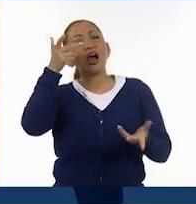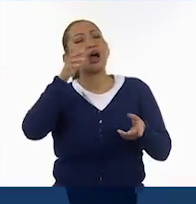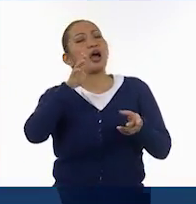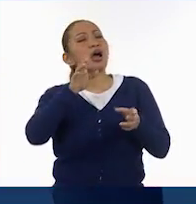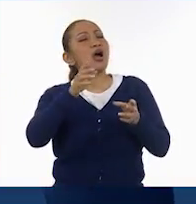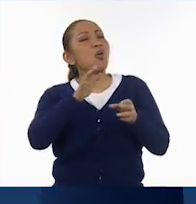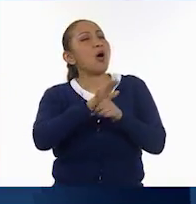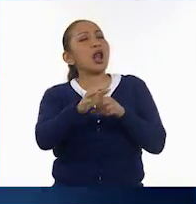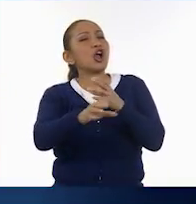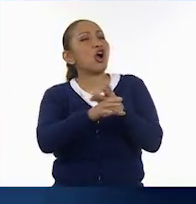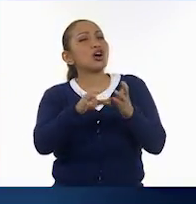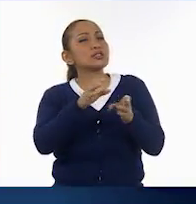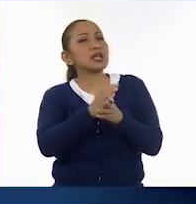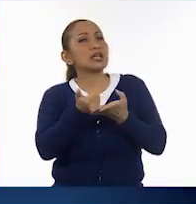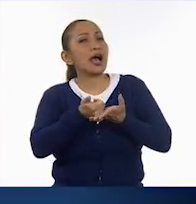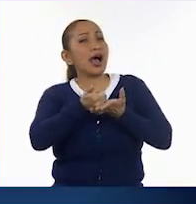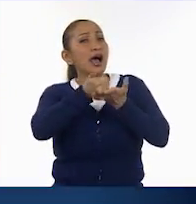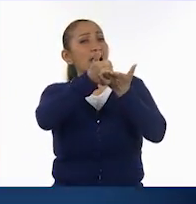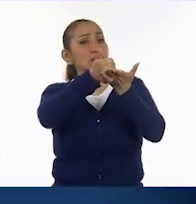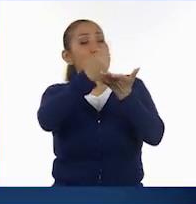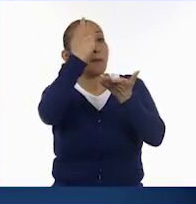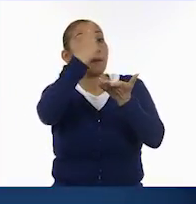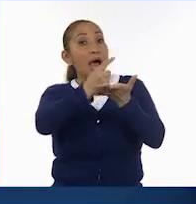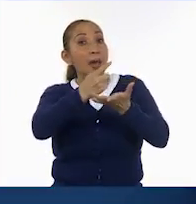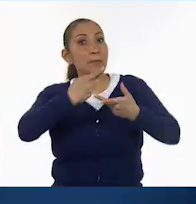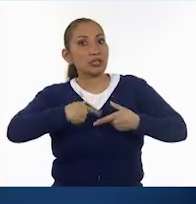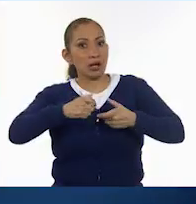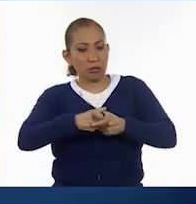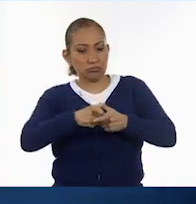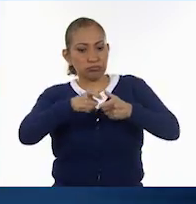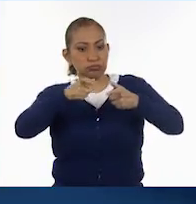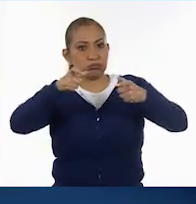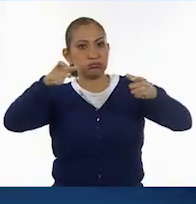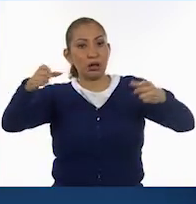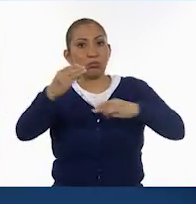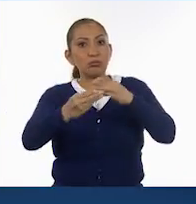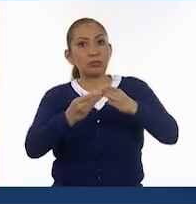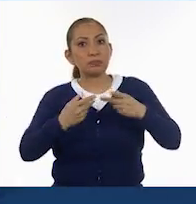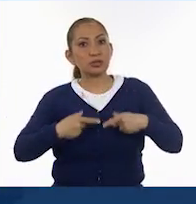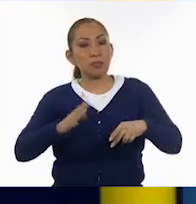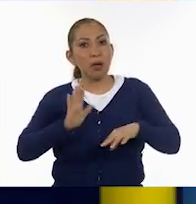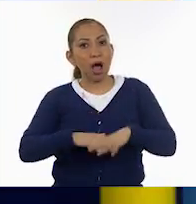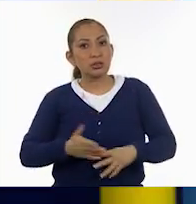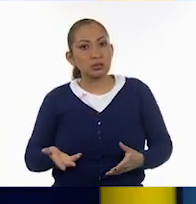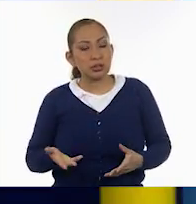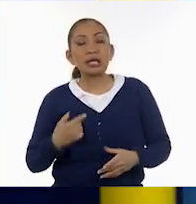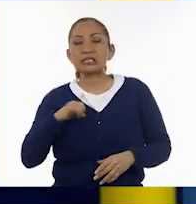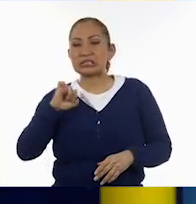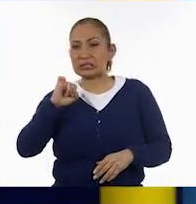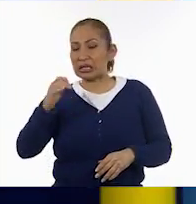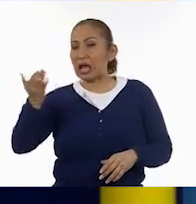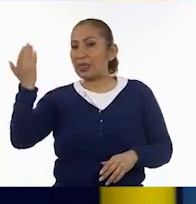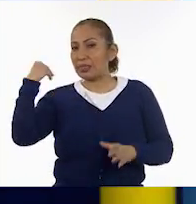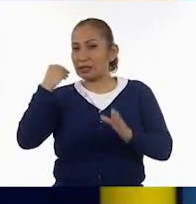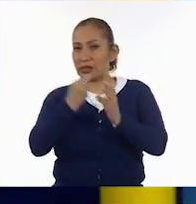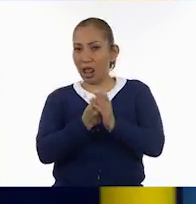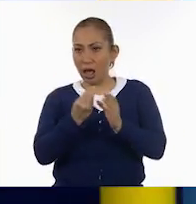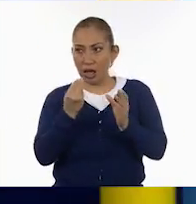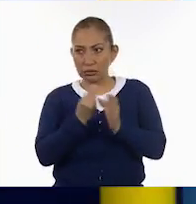factores han influido para que crezca la población mundial? Sí, en la sesión anterior